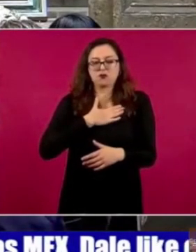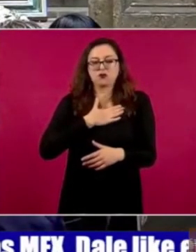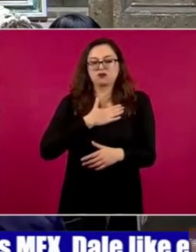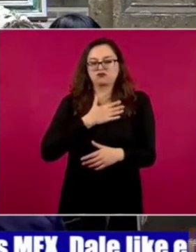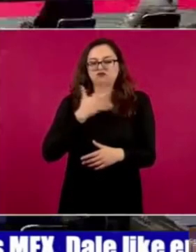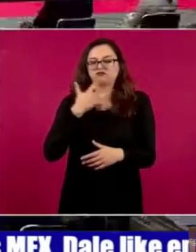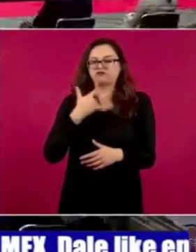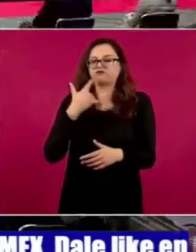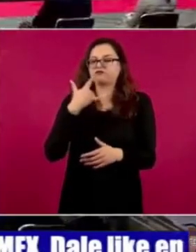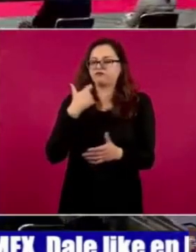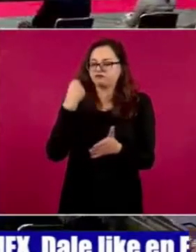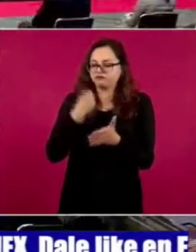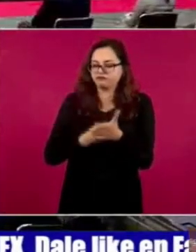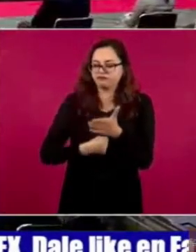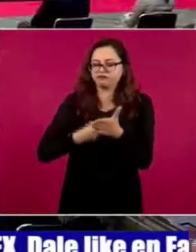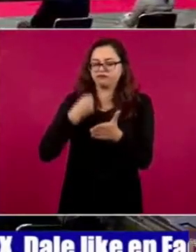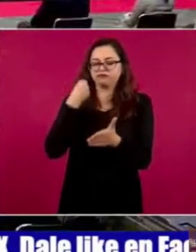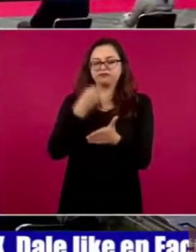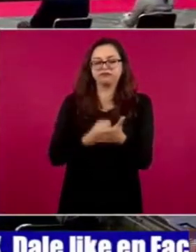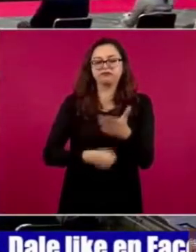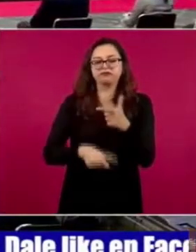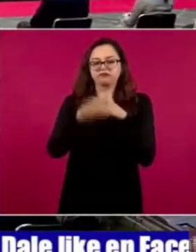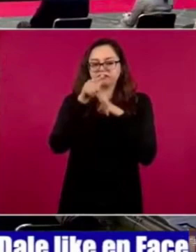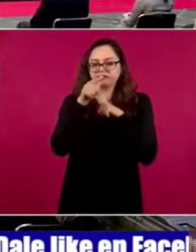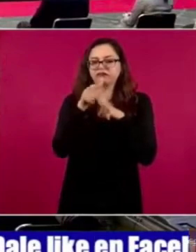como luchador.